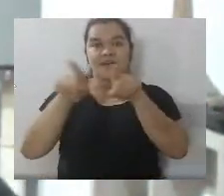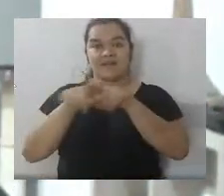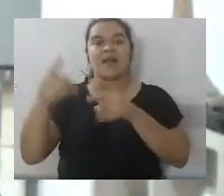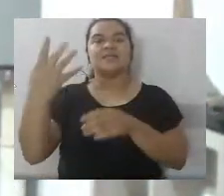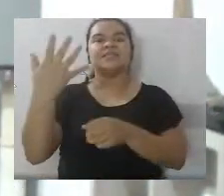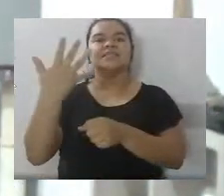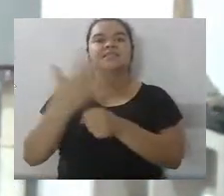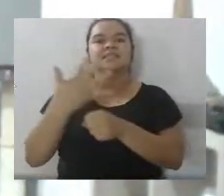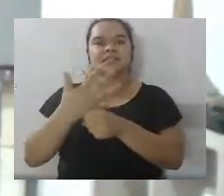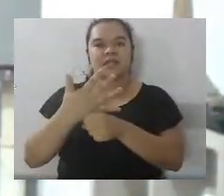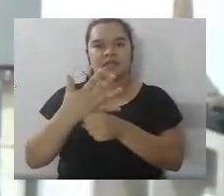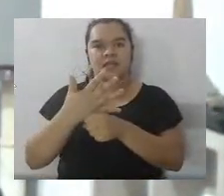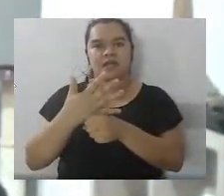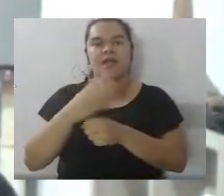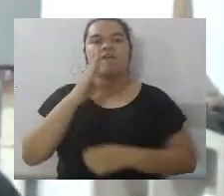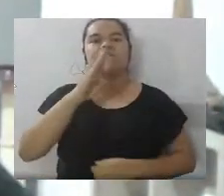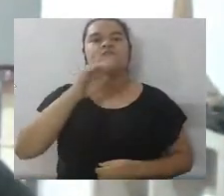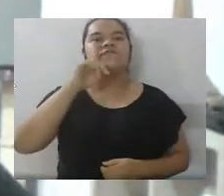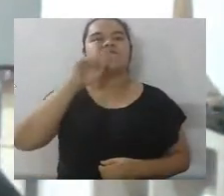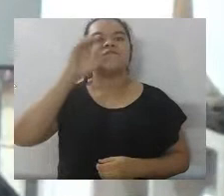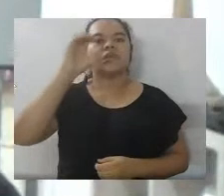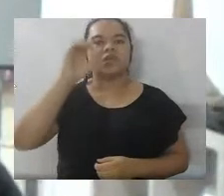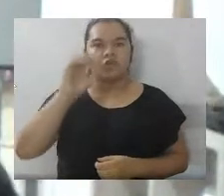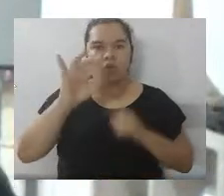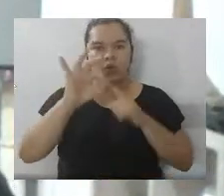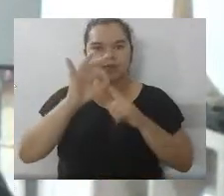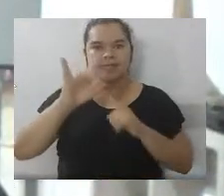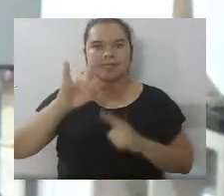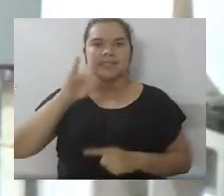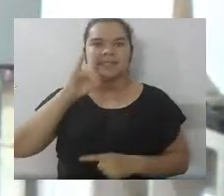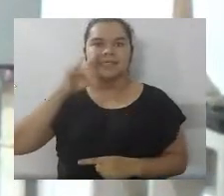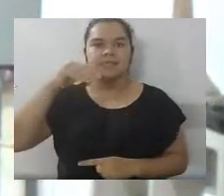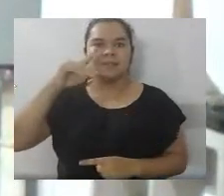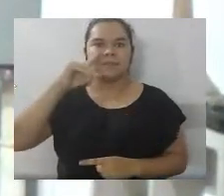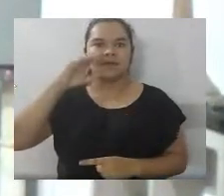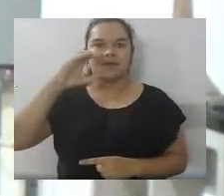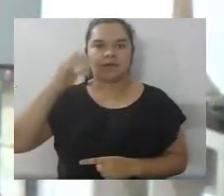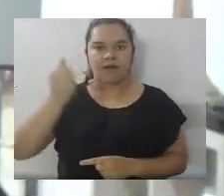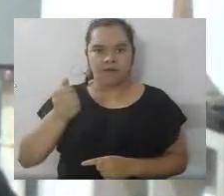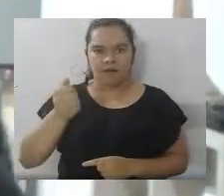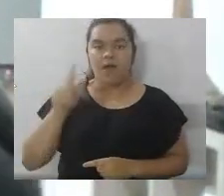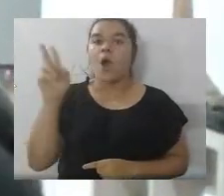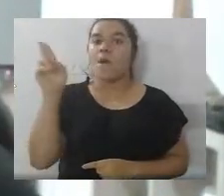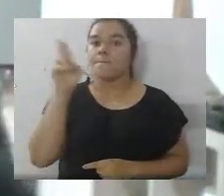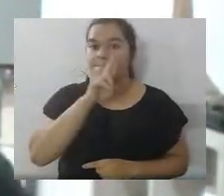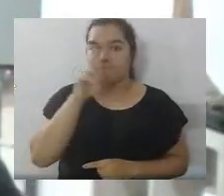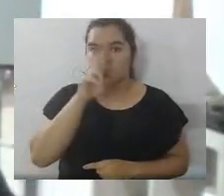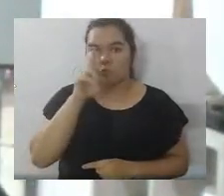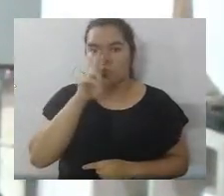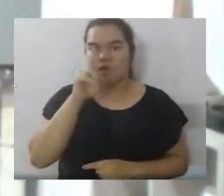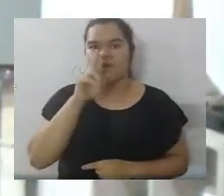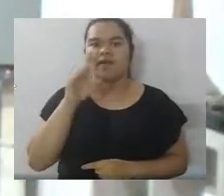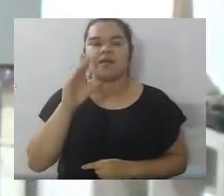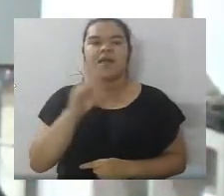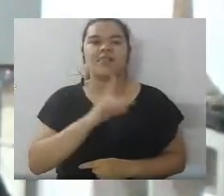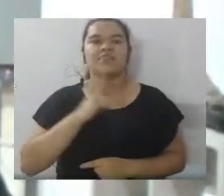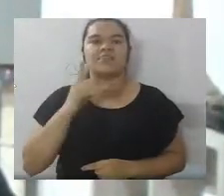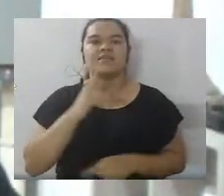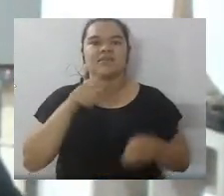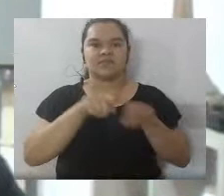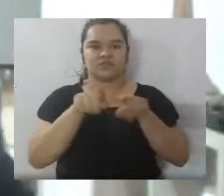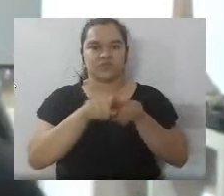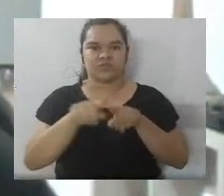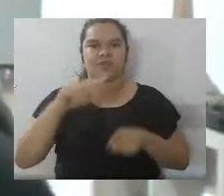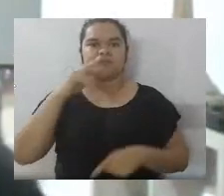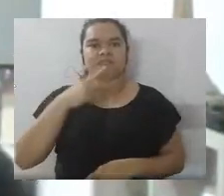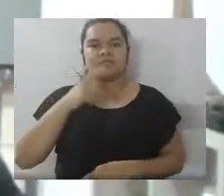de bioquímica. Para ello contamos en esta oportunidad con su directora de carrera, la bioquímica especialista Natalia